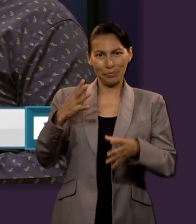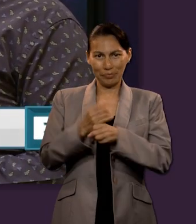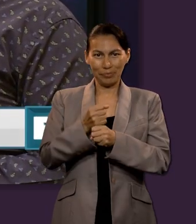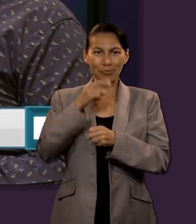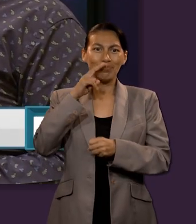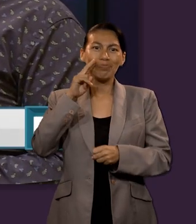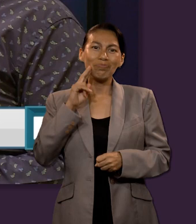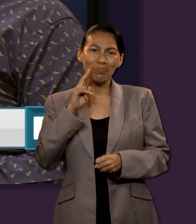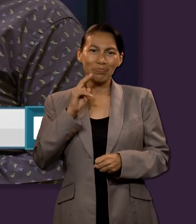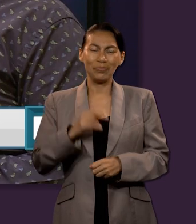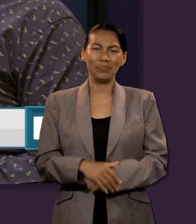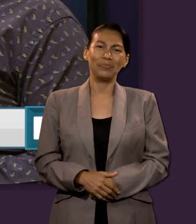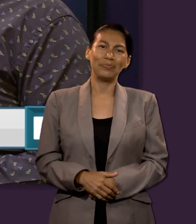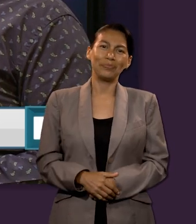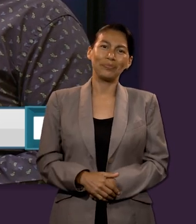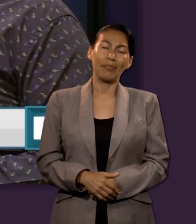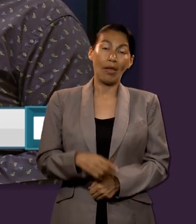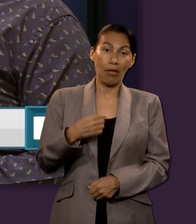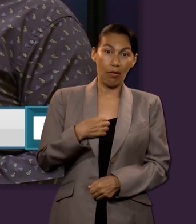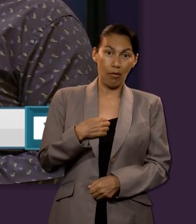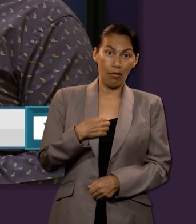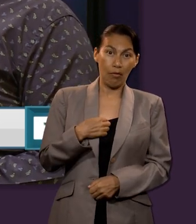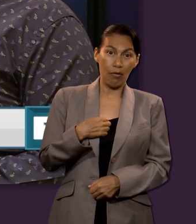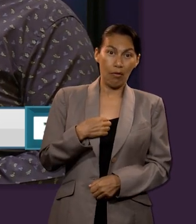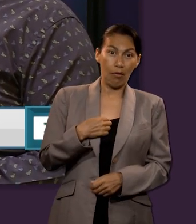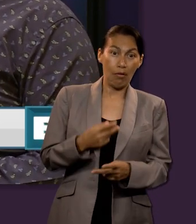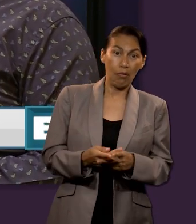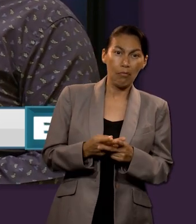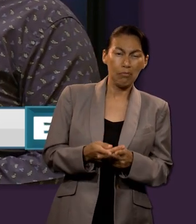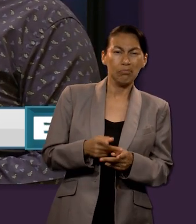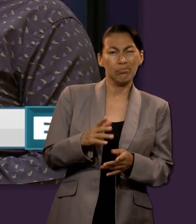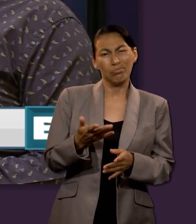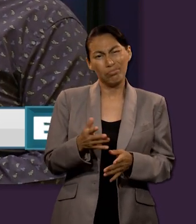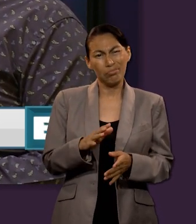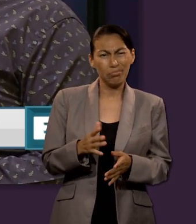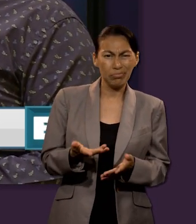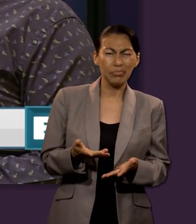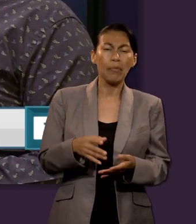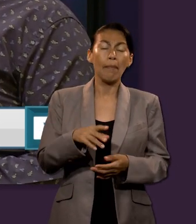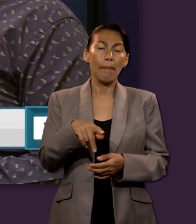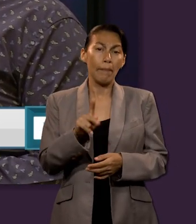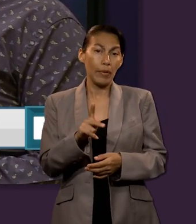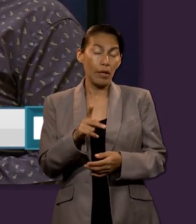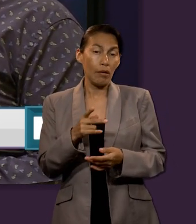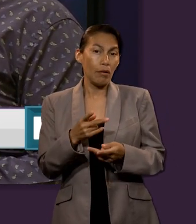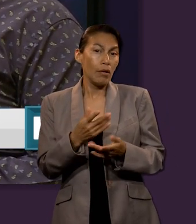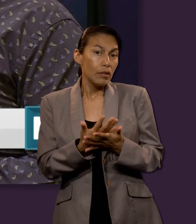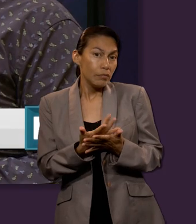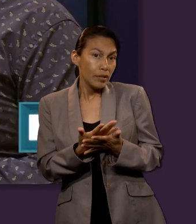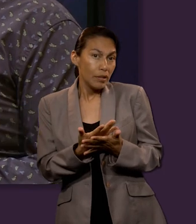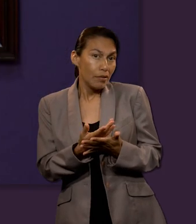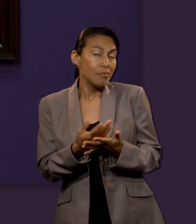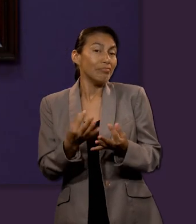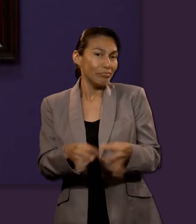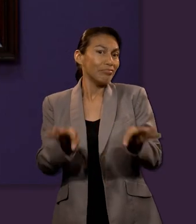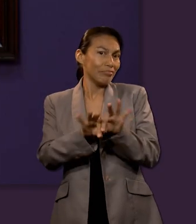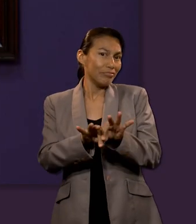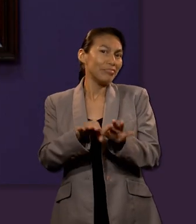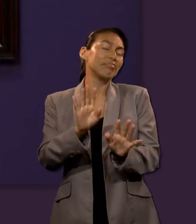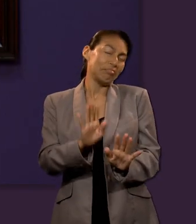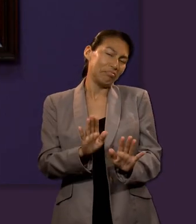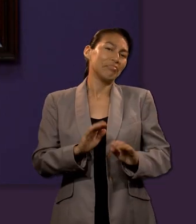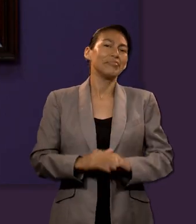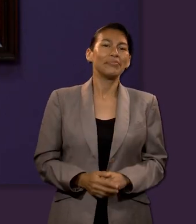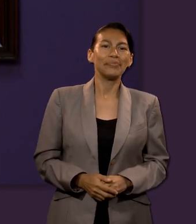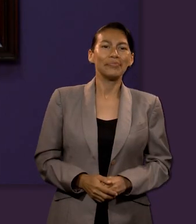y creo que no soy tan impaciente pero me gusta es pero siempre y cuando la espera valga la pena hola mi nombre